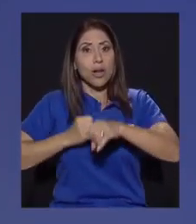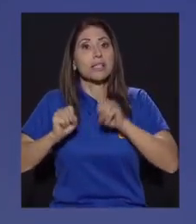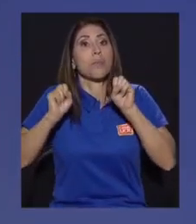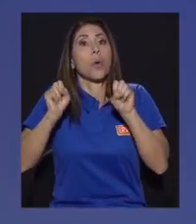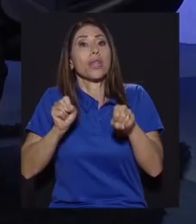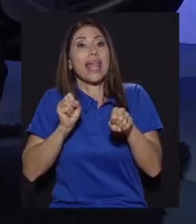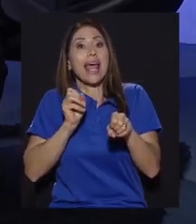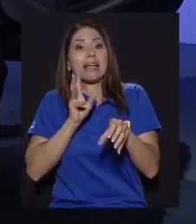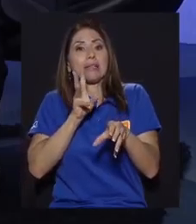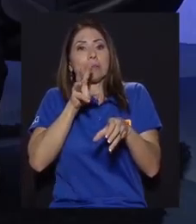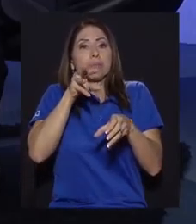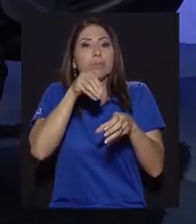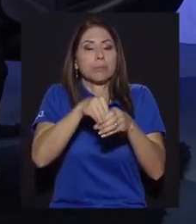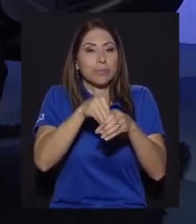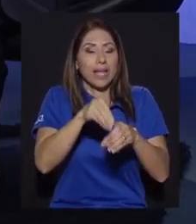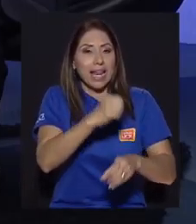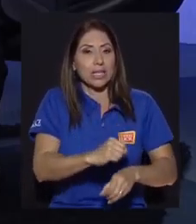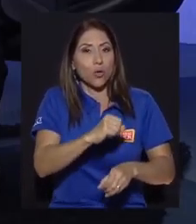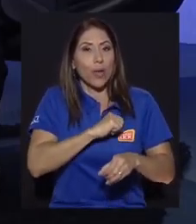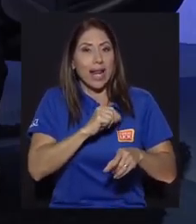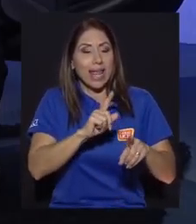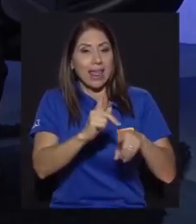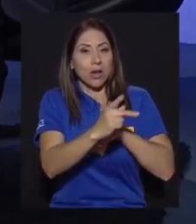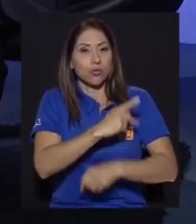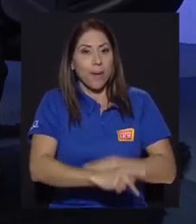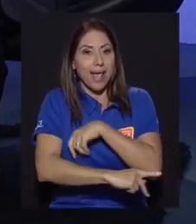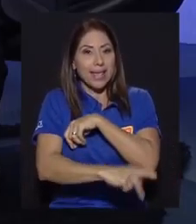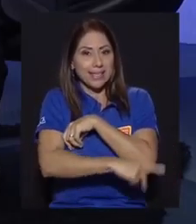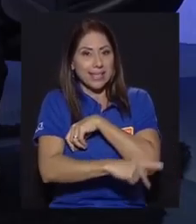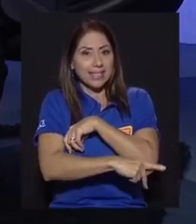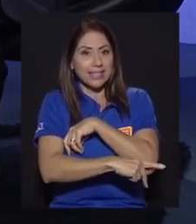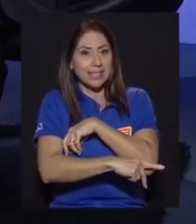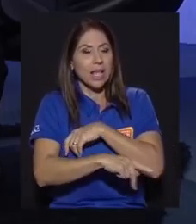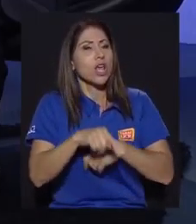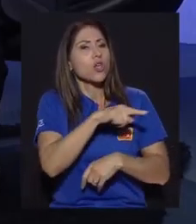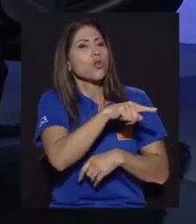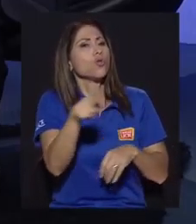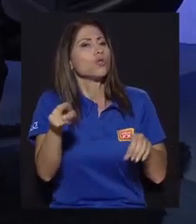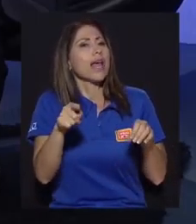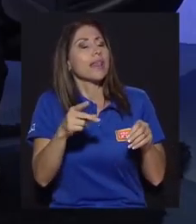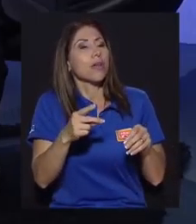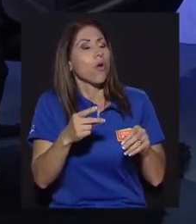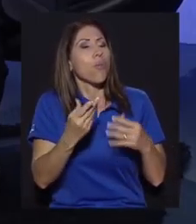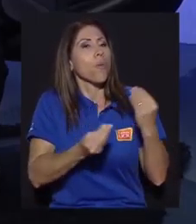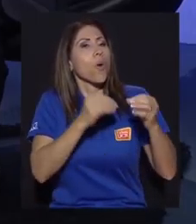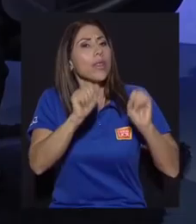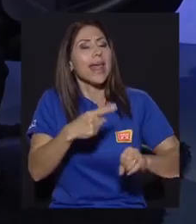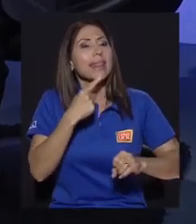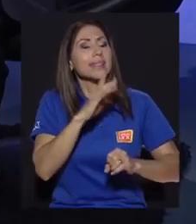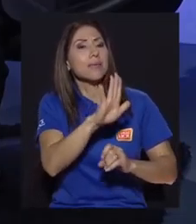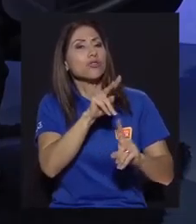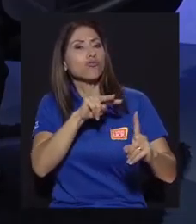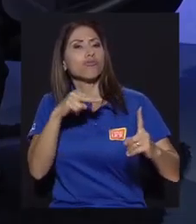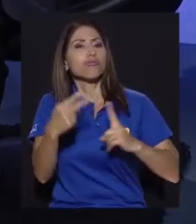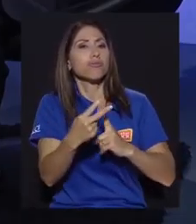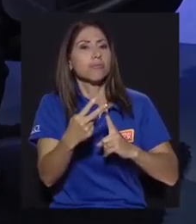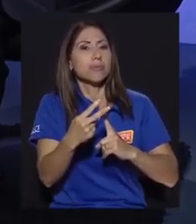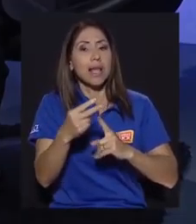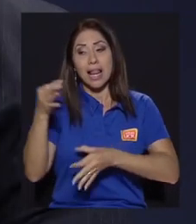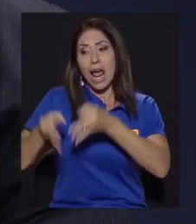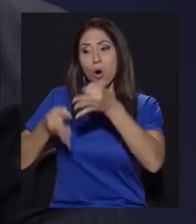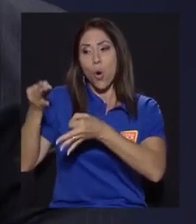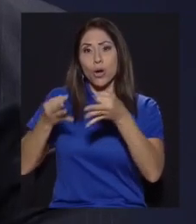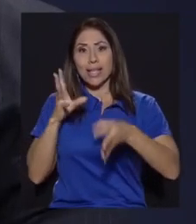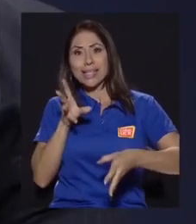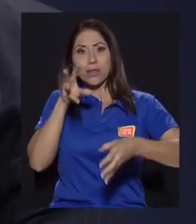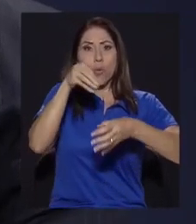soberanía de los países y cuál es la lectura que usted podría ser así a un vuelo de esa intromisión que tiene la corte